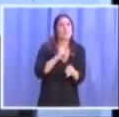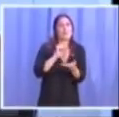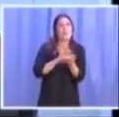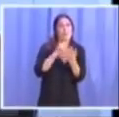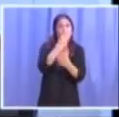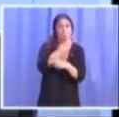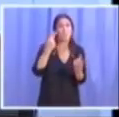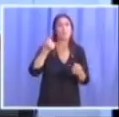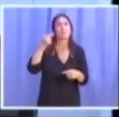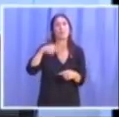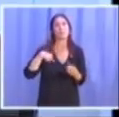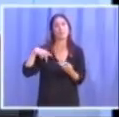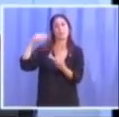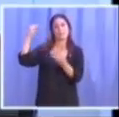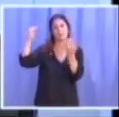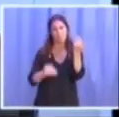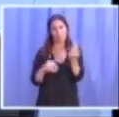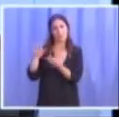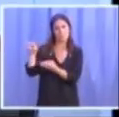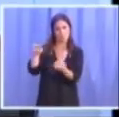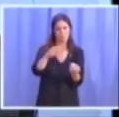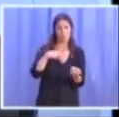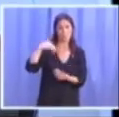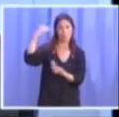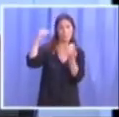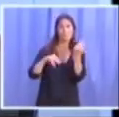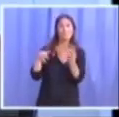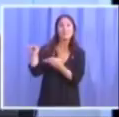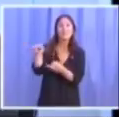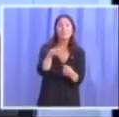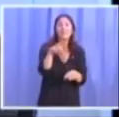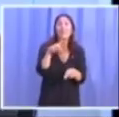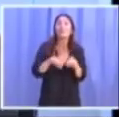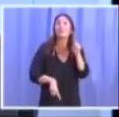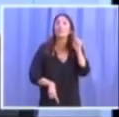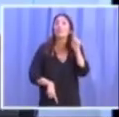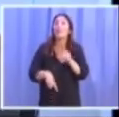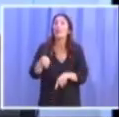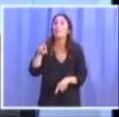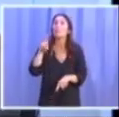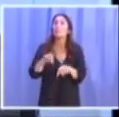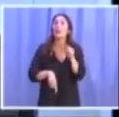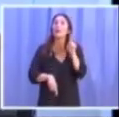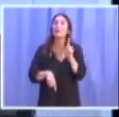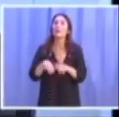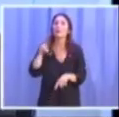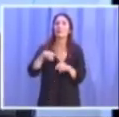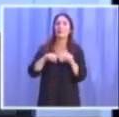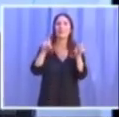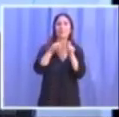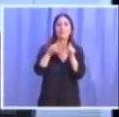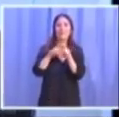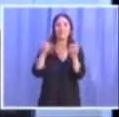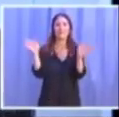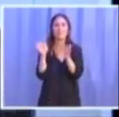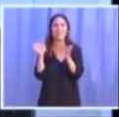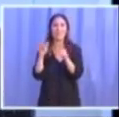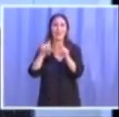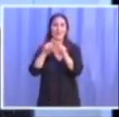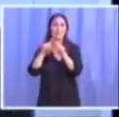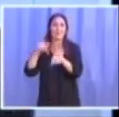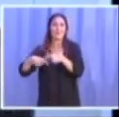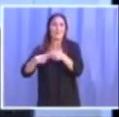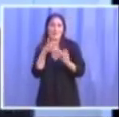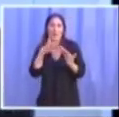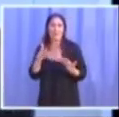además reduciendo impuestos. Reduciendo impuestos en base a la progresividad que requieren las pequeñas y medianas empresas y las familias